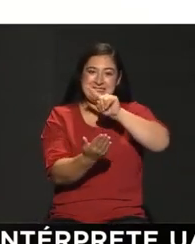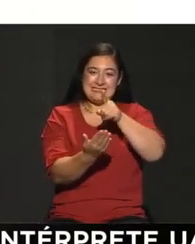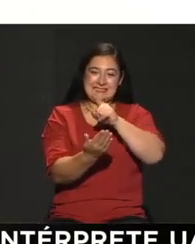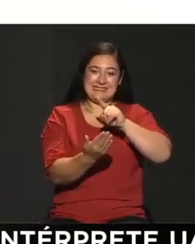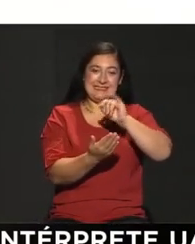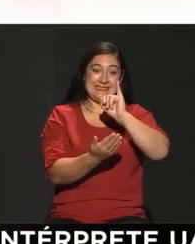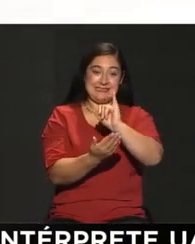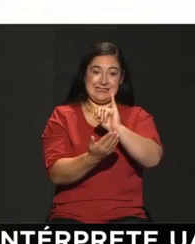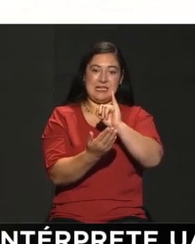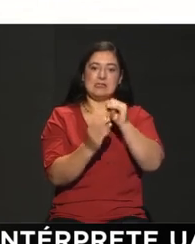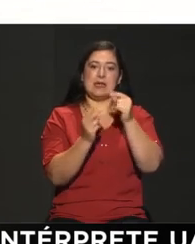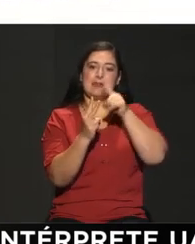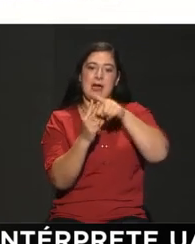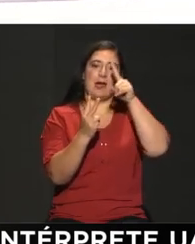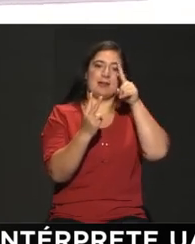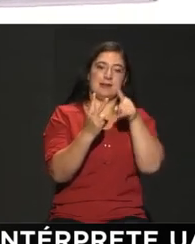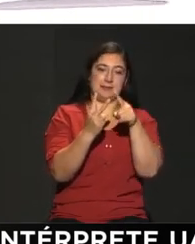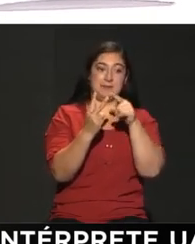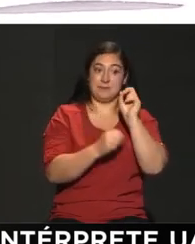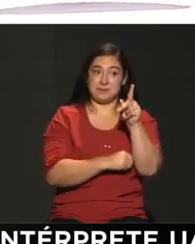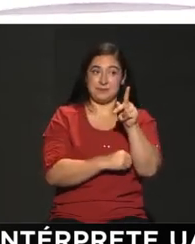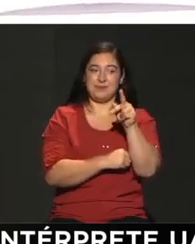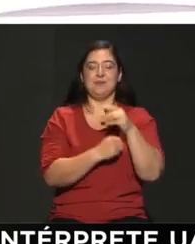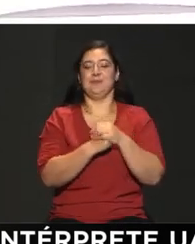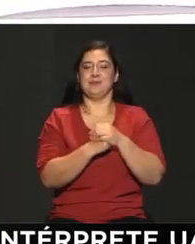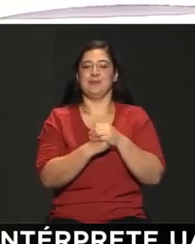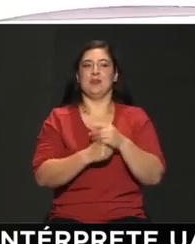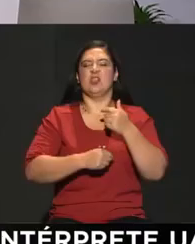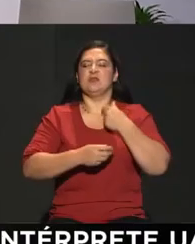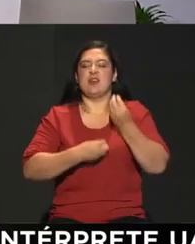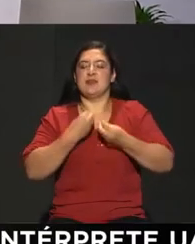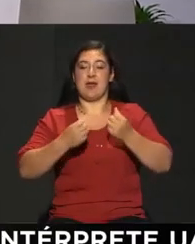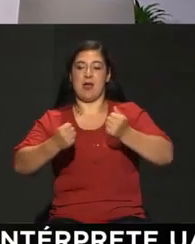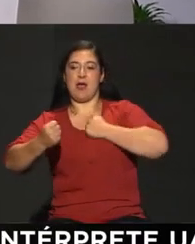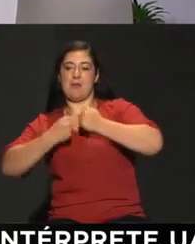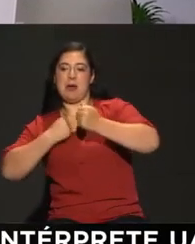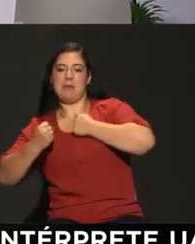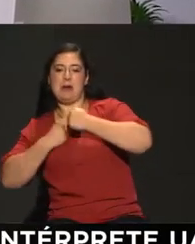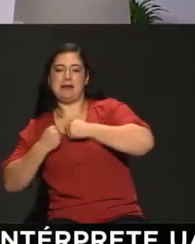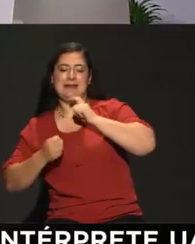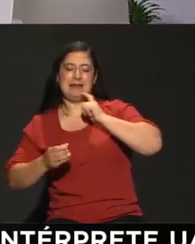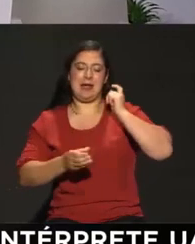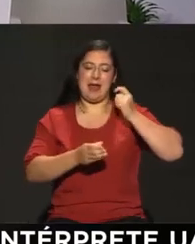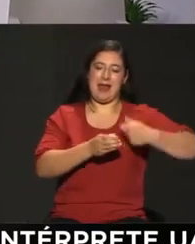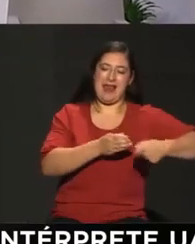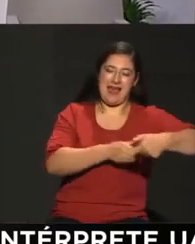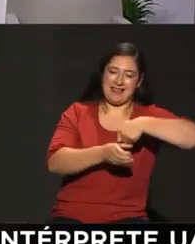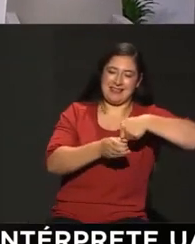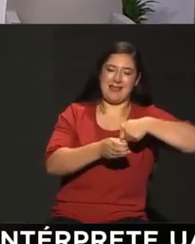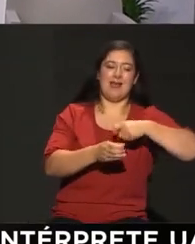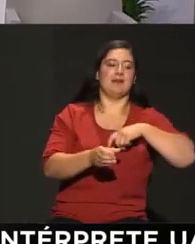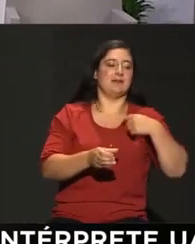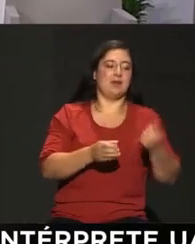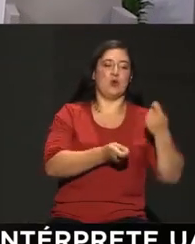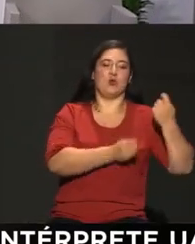bien, va a durar dos tiempos. ¿Vale? Listo. Entonces, yo tengo que pasar de orangután a lata y luego a cuchara. Y